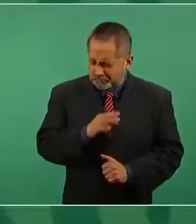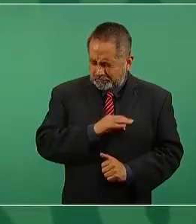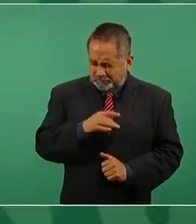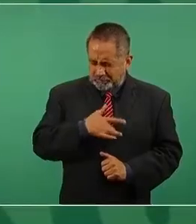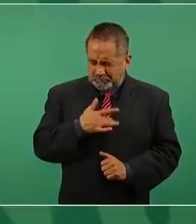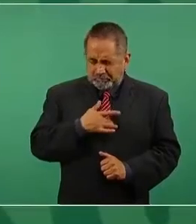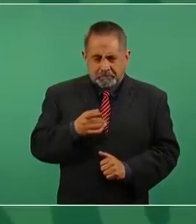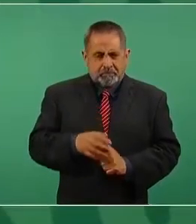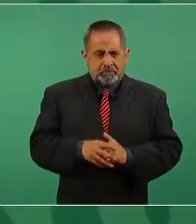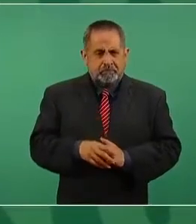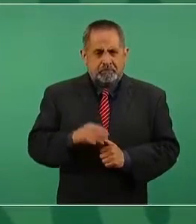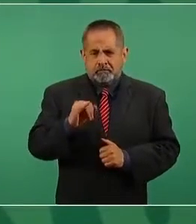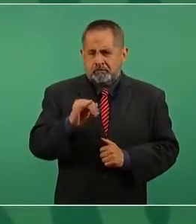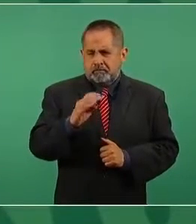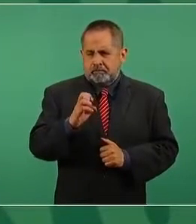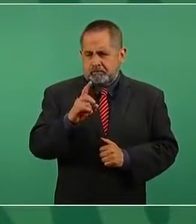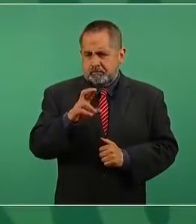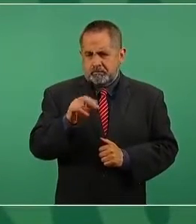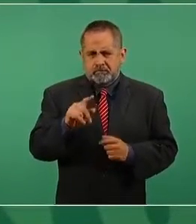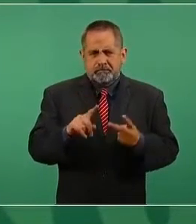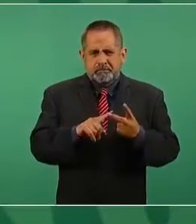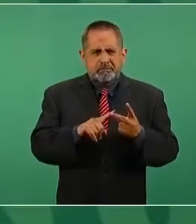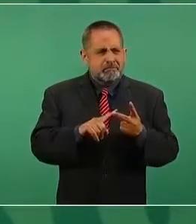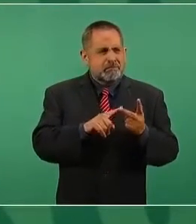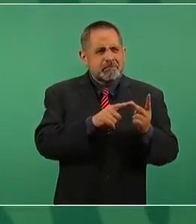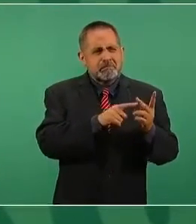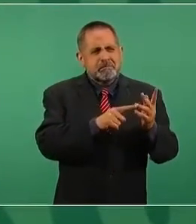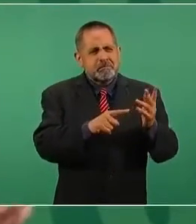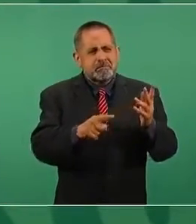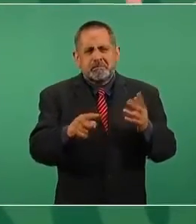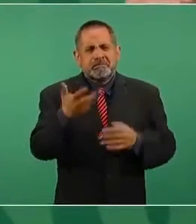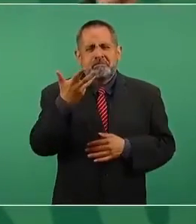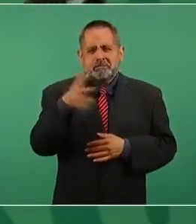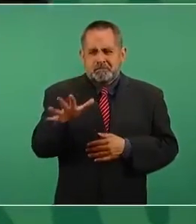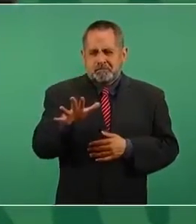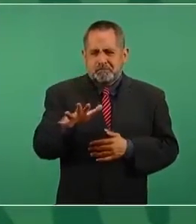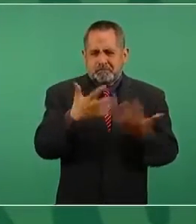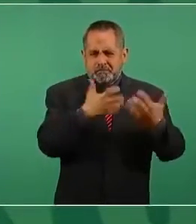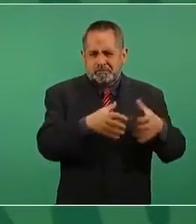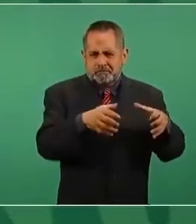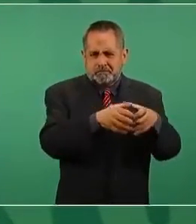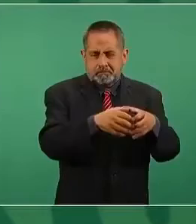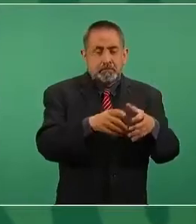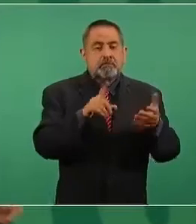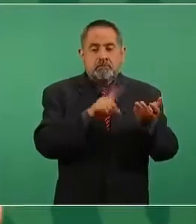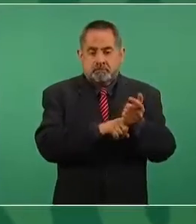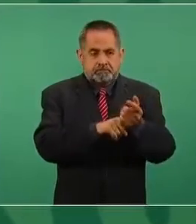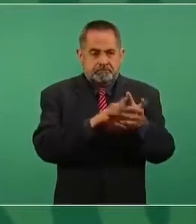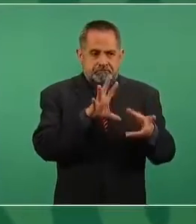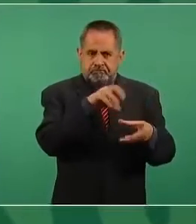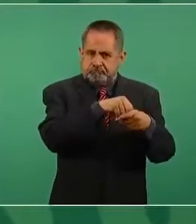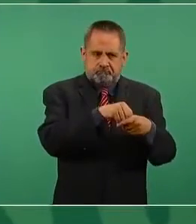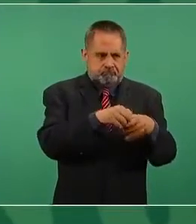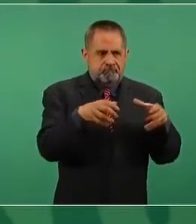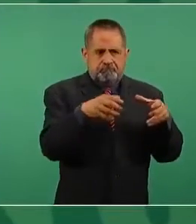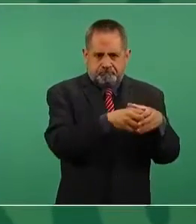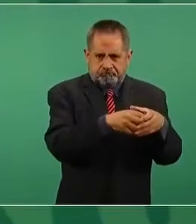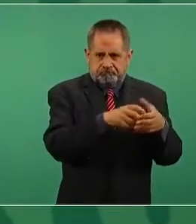son Iberdrola y unas 10 más, porque está bien concentrado